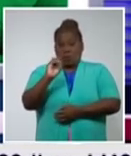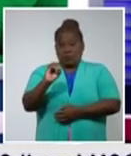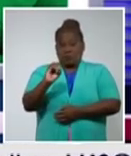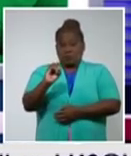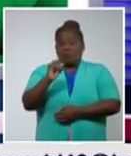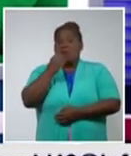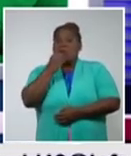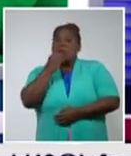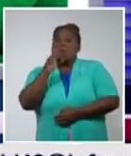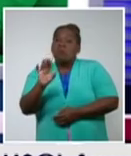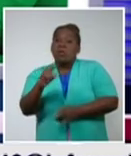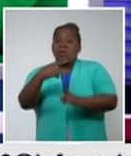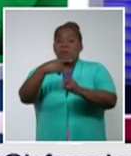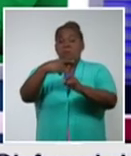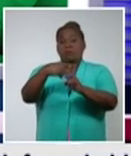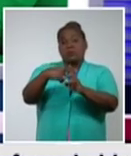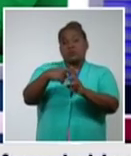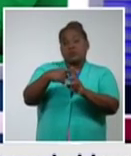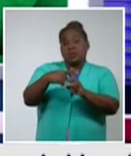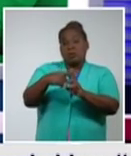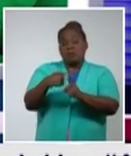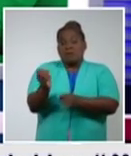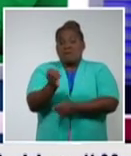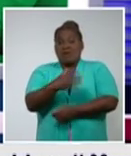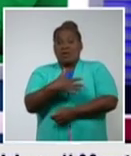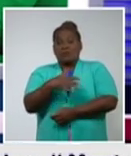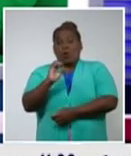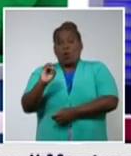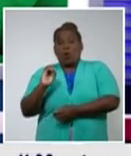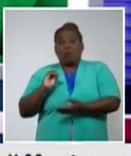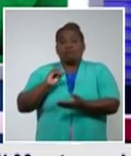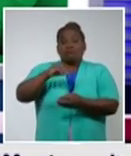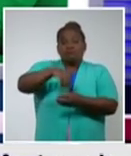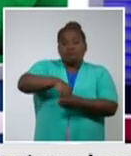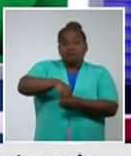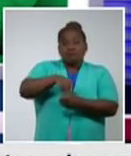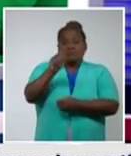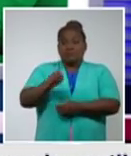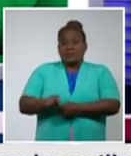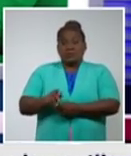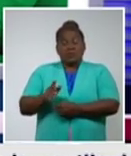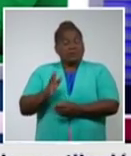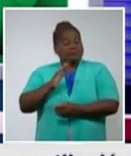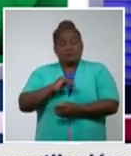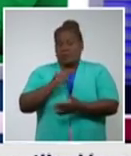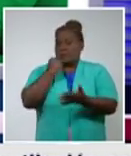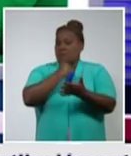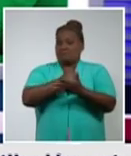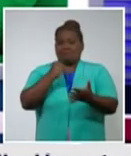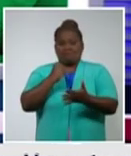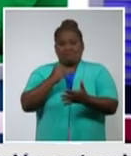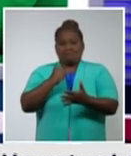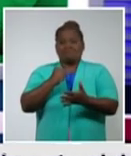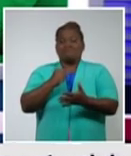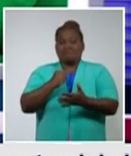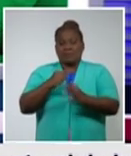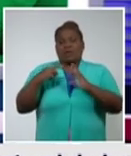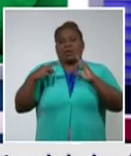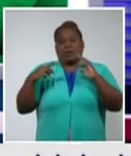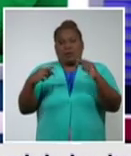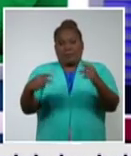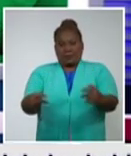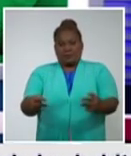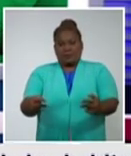positivo, o bien se ponga uno que realmente después no se logre confirmar. Porque, reitero,